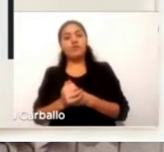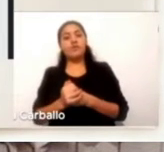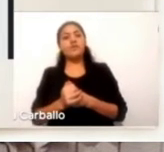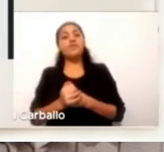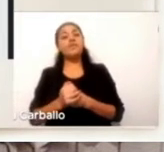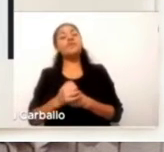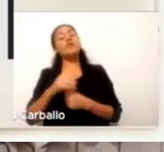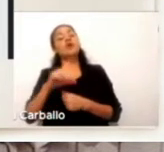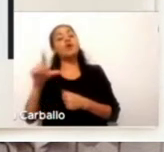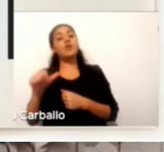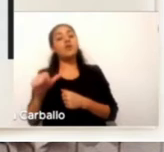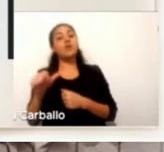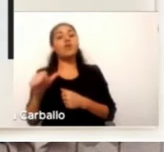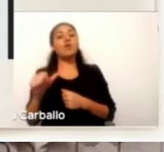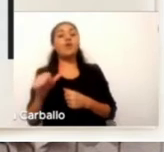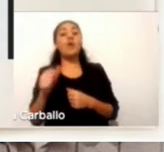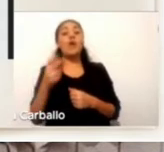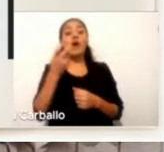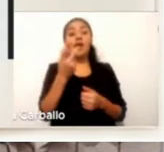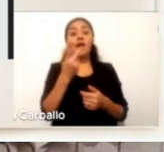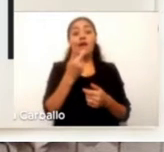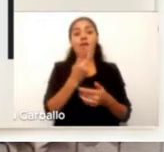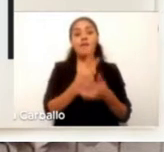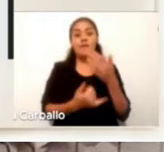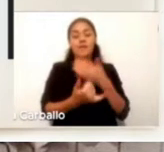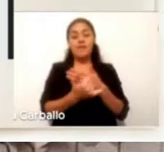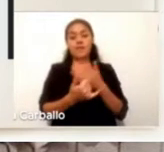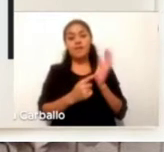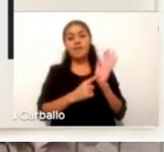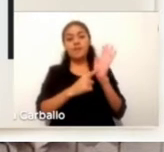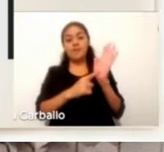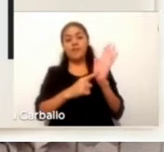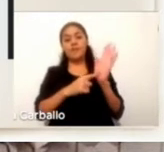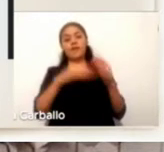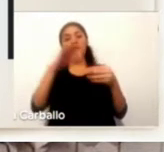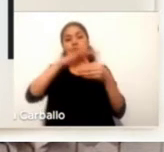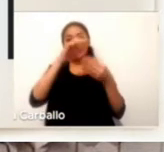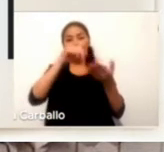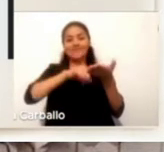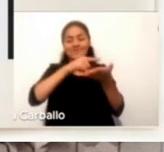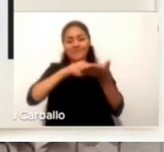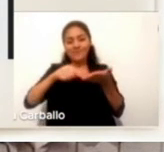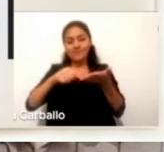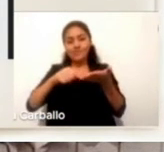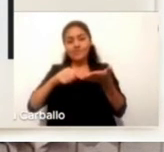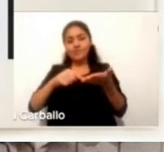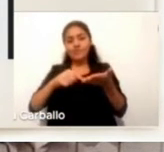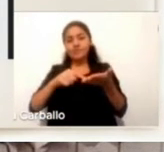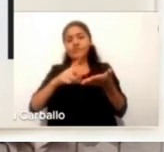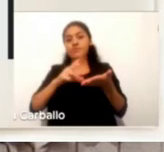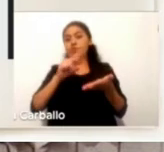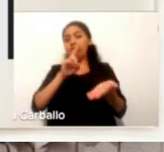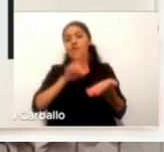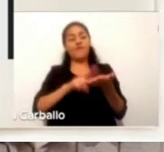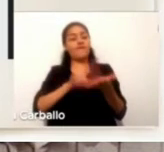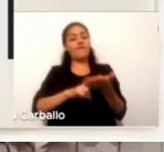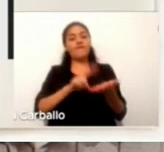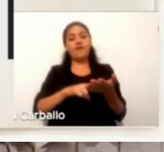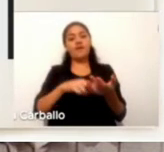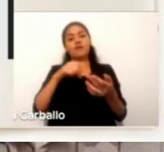Posteriormente, en la propuesta se abordó la causal de nulidad de votación por error o dolo en la computación de los votos el día de la jornada